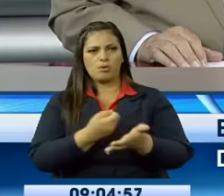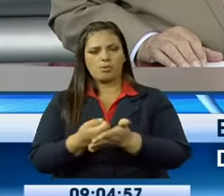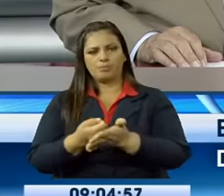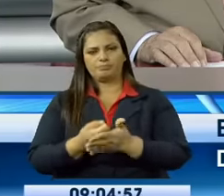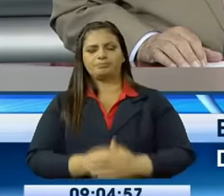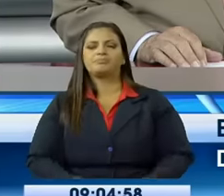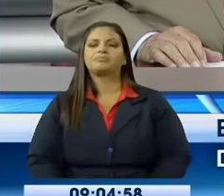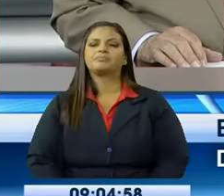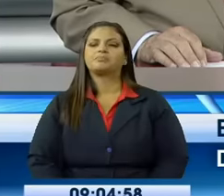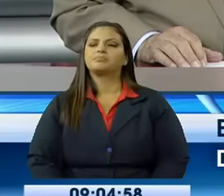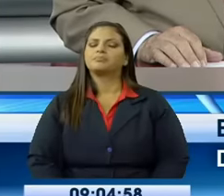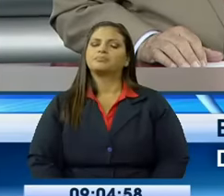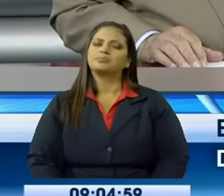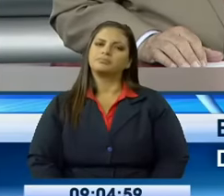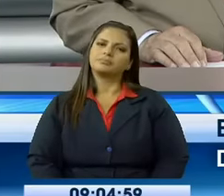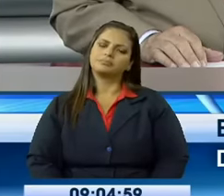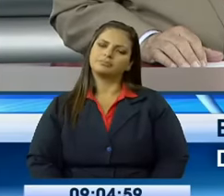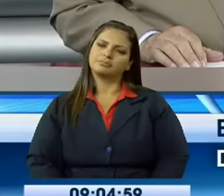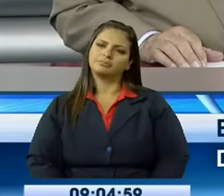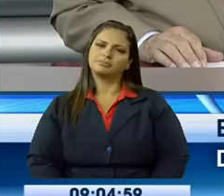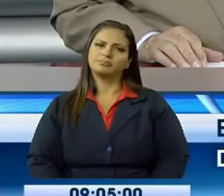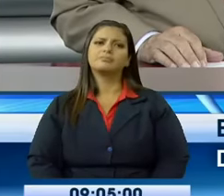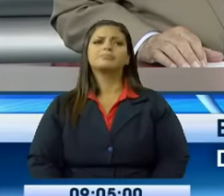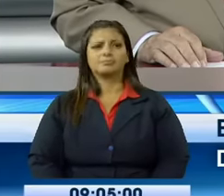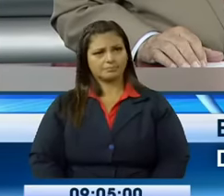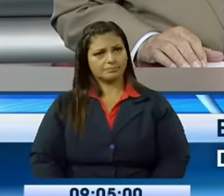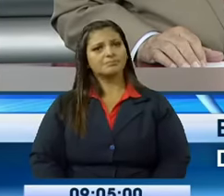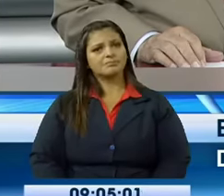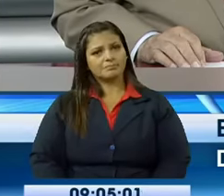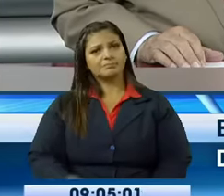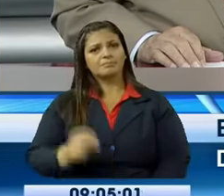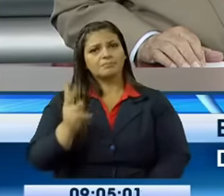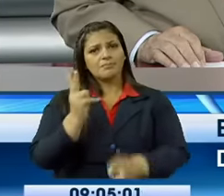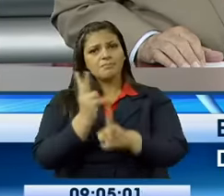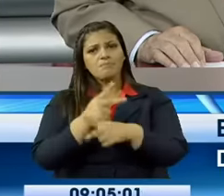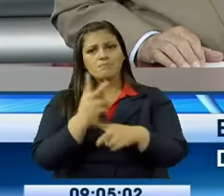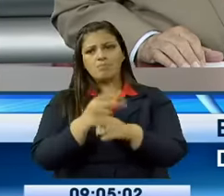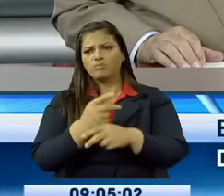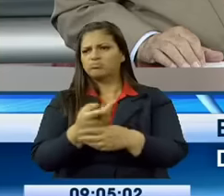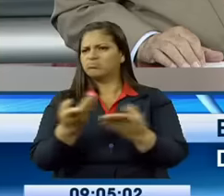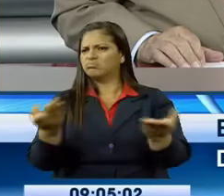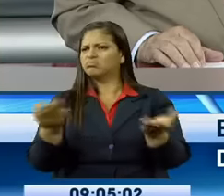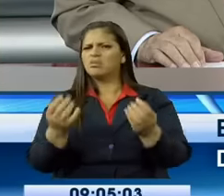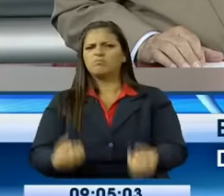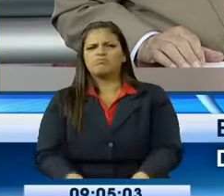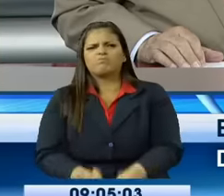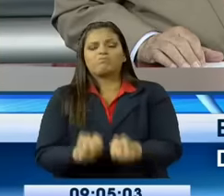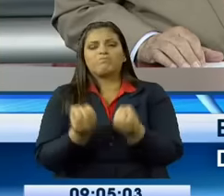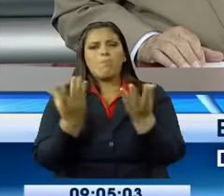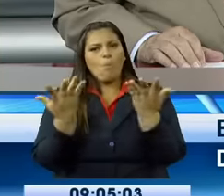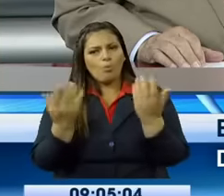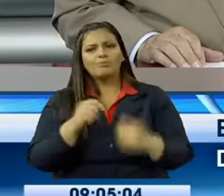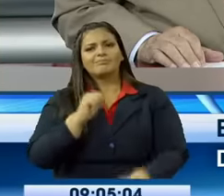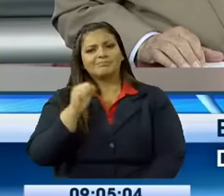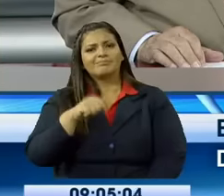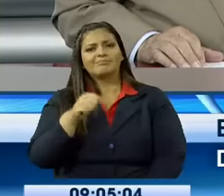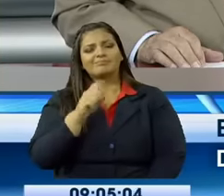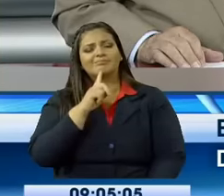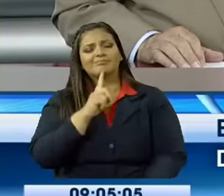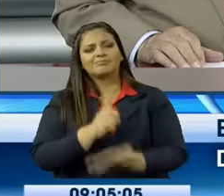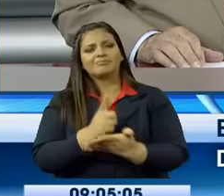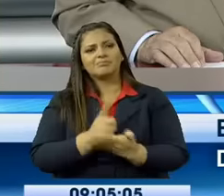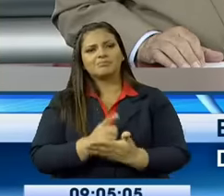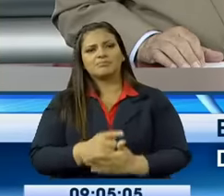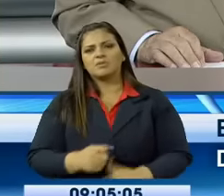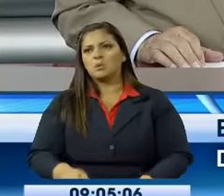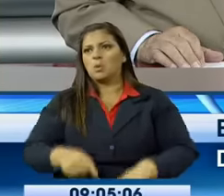lo que yo ya les estaba diciendo. ¿Hay abastecimiento? Sí. ¿Producto? Sí hay. No puedo decir que de pronto por las primeras lluvias